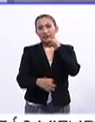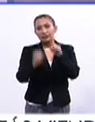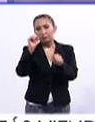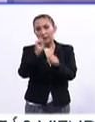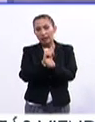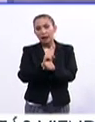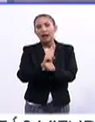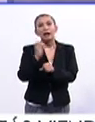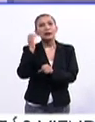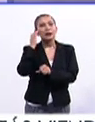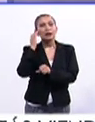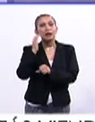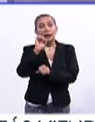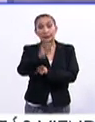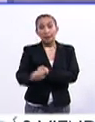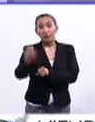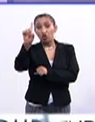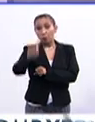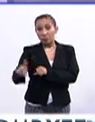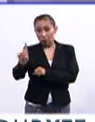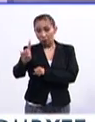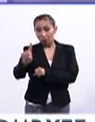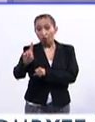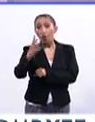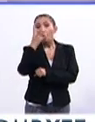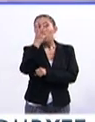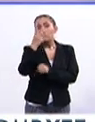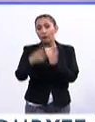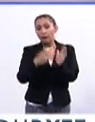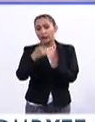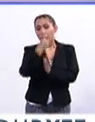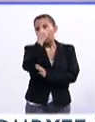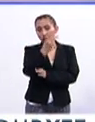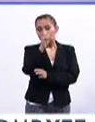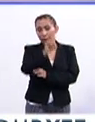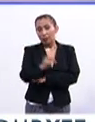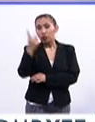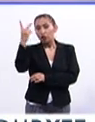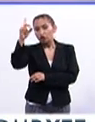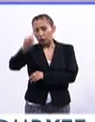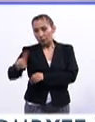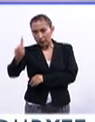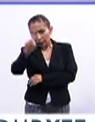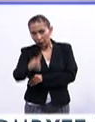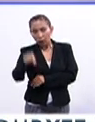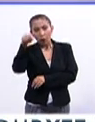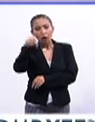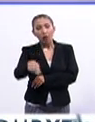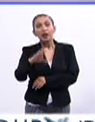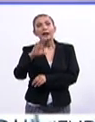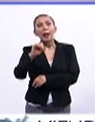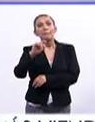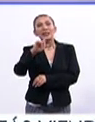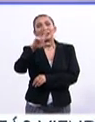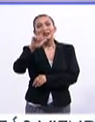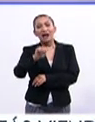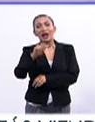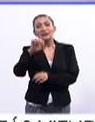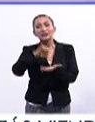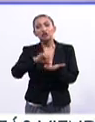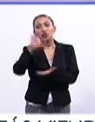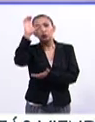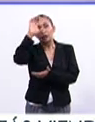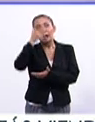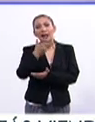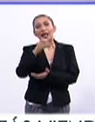helénico sábado sábado y domingos habitación cuatro funciones 2 el sábado 2 el domingo en la capilla del centro